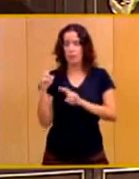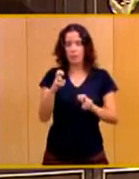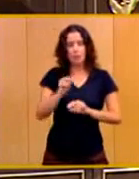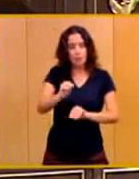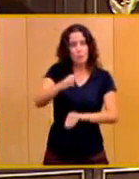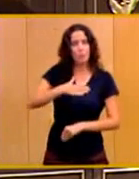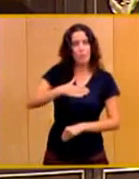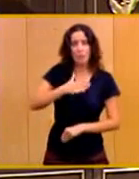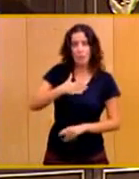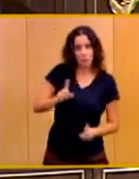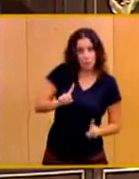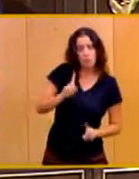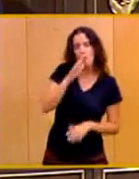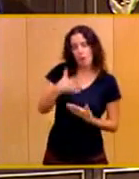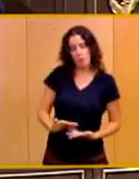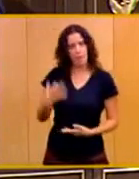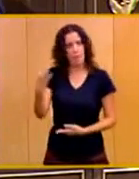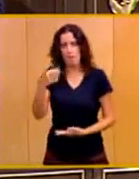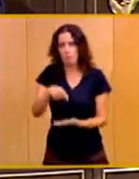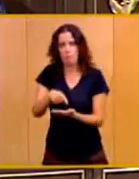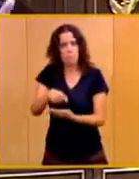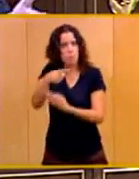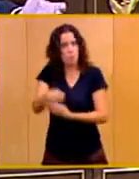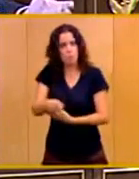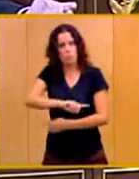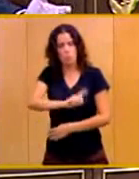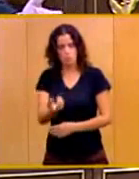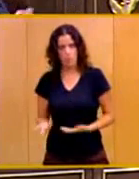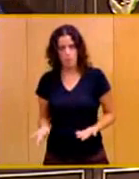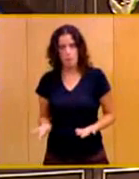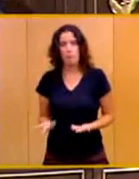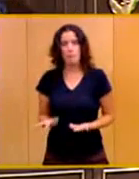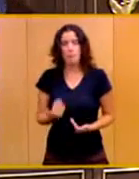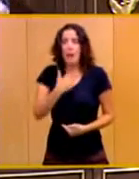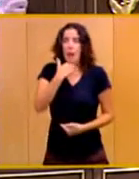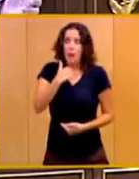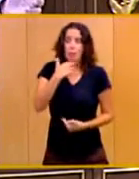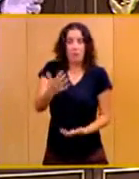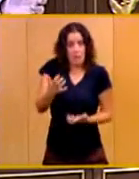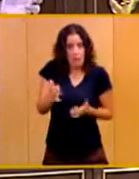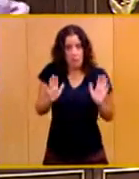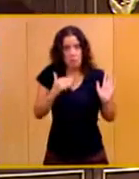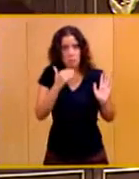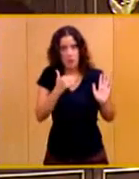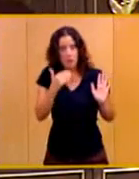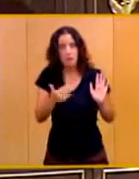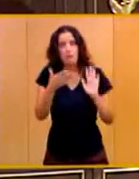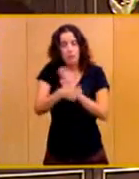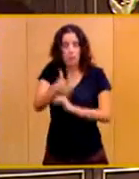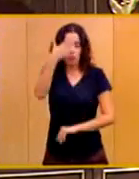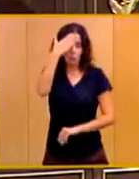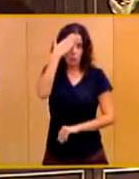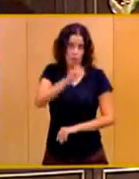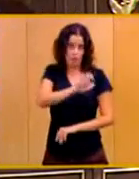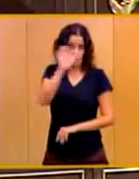ahora tiene que arrostrarlo como imposición ajena. Algo hemos ganado, señorías. La tutela europea nos protege